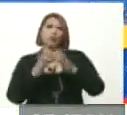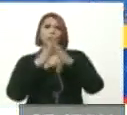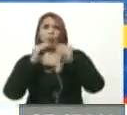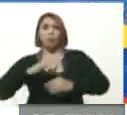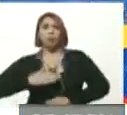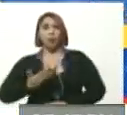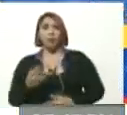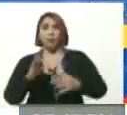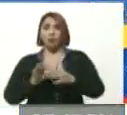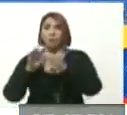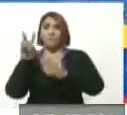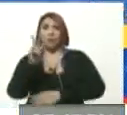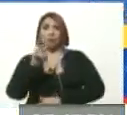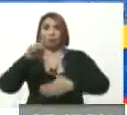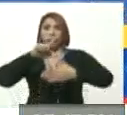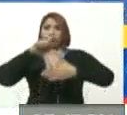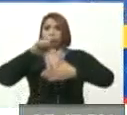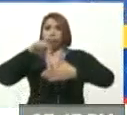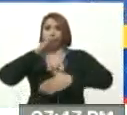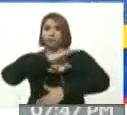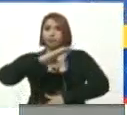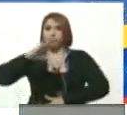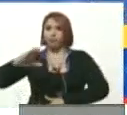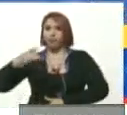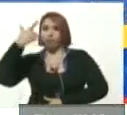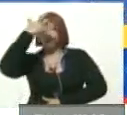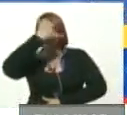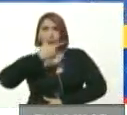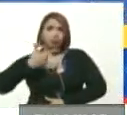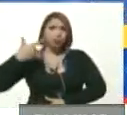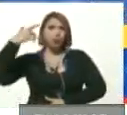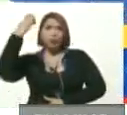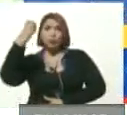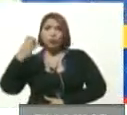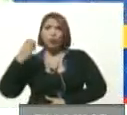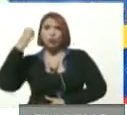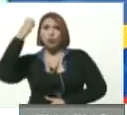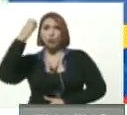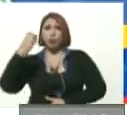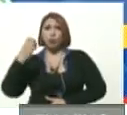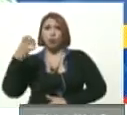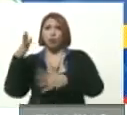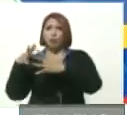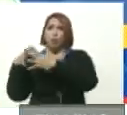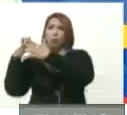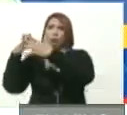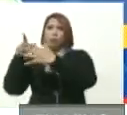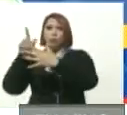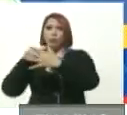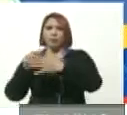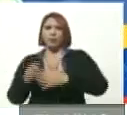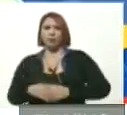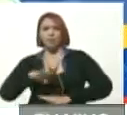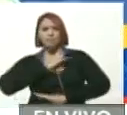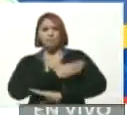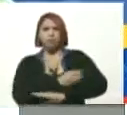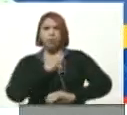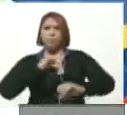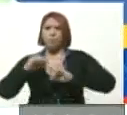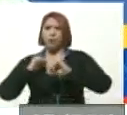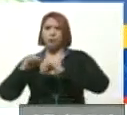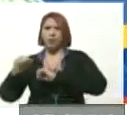en Venezuela, en América Latina, en el Caribe, en África, en Europa y en los Estados Unidos. Un poderoso movimiento